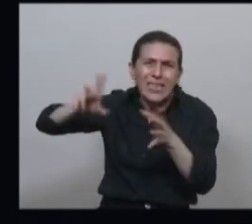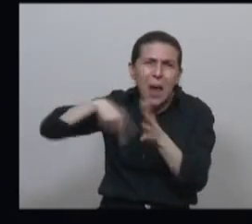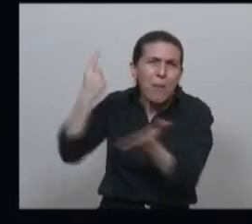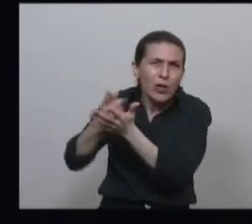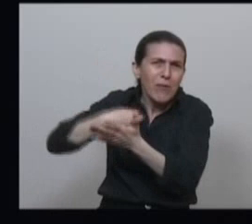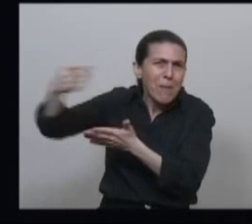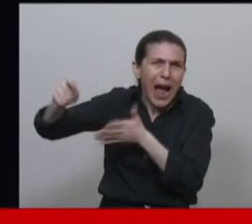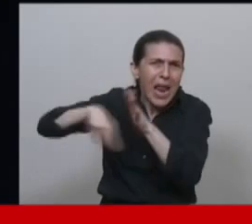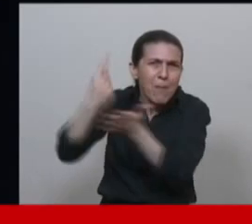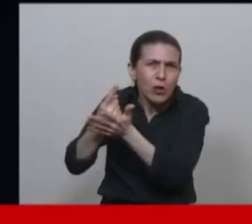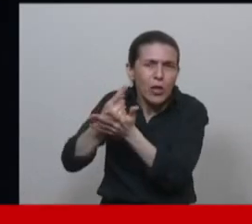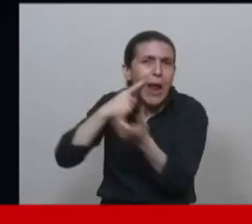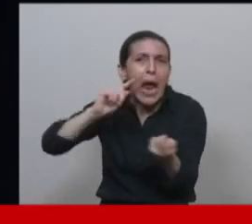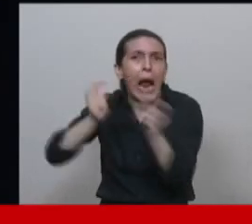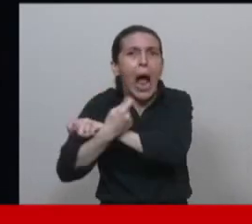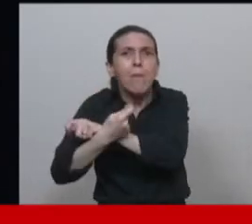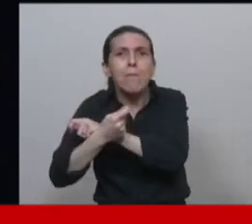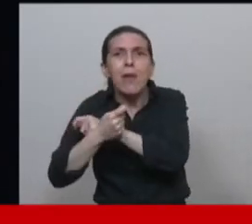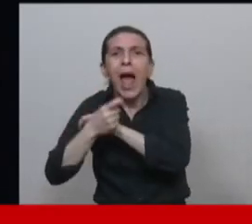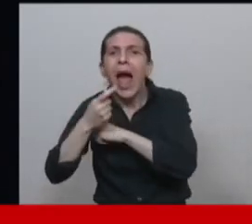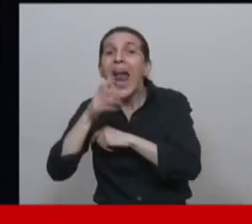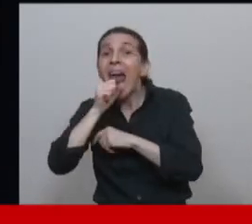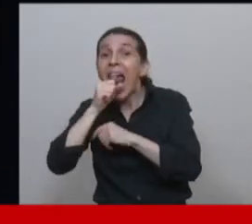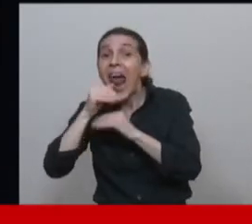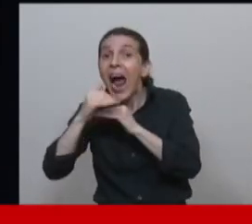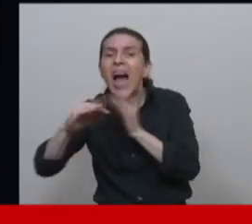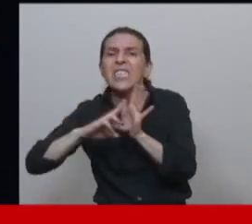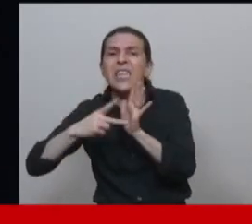azul, a una situación de deuda sostenible, la naranja.